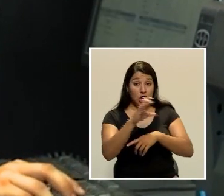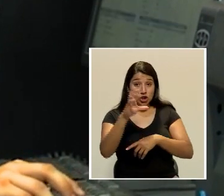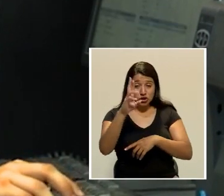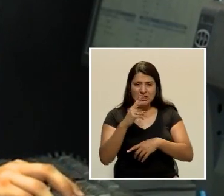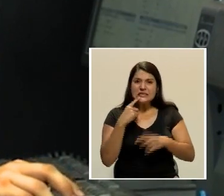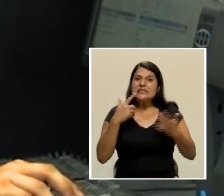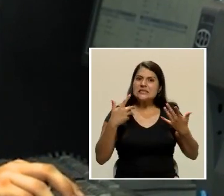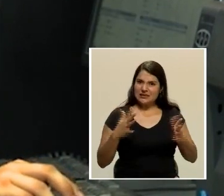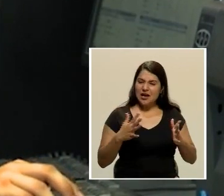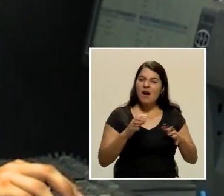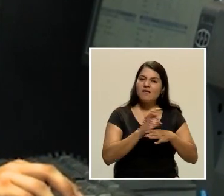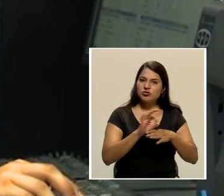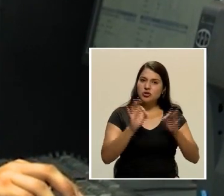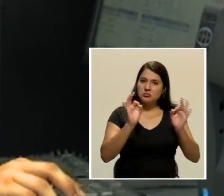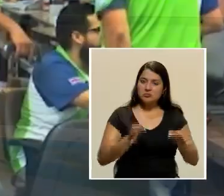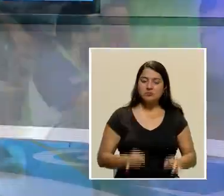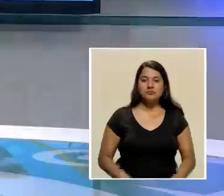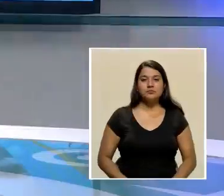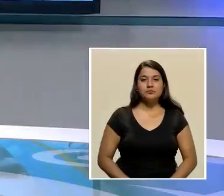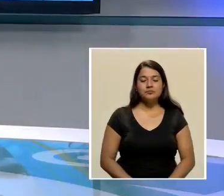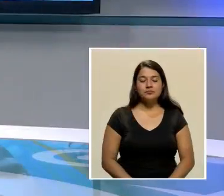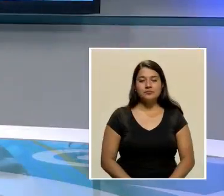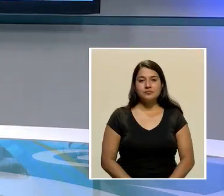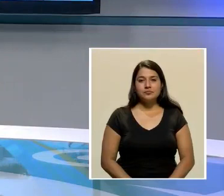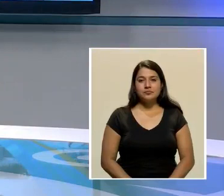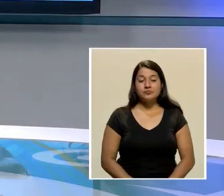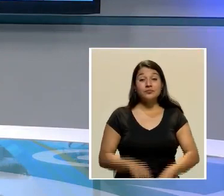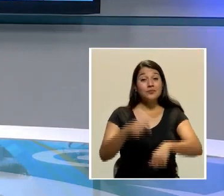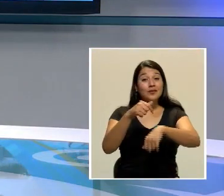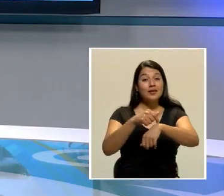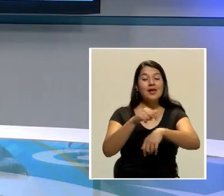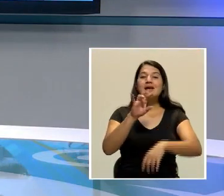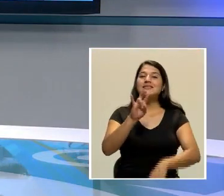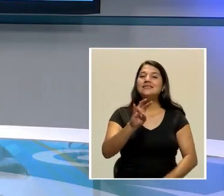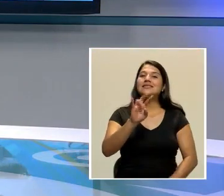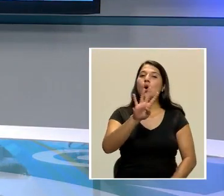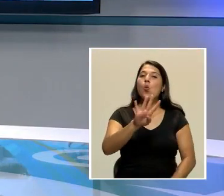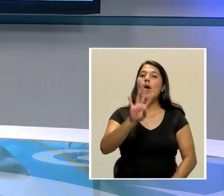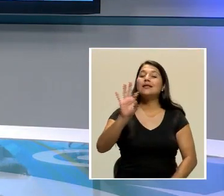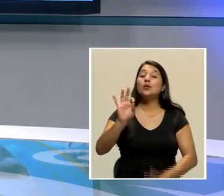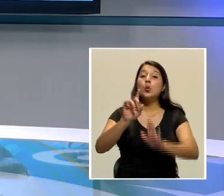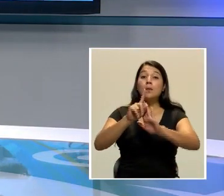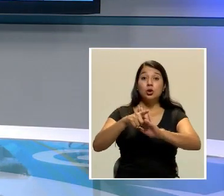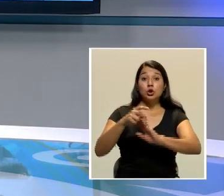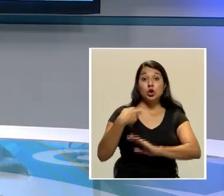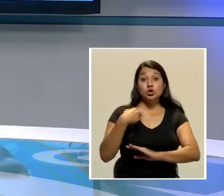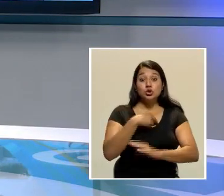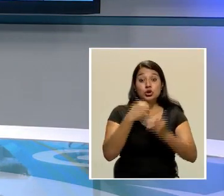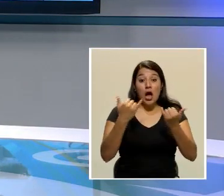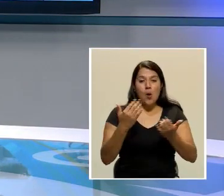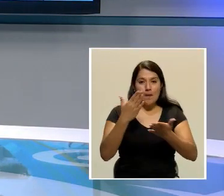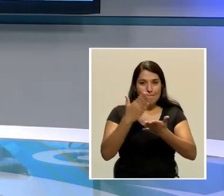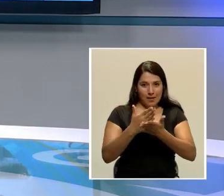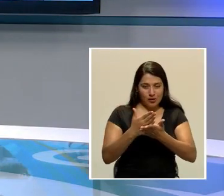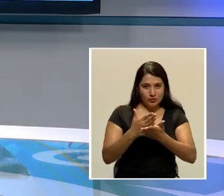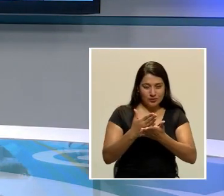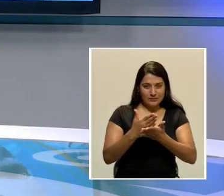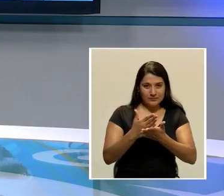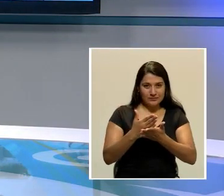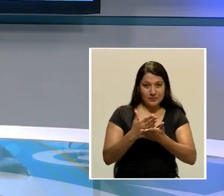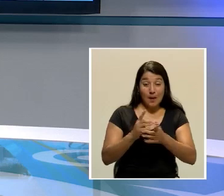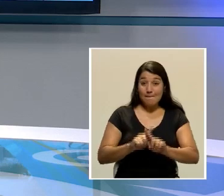sus paquetes una vez que ya hemos restablecido el servicio. Se esperaba que el servidor volviera a funcionar hasta el próximo sábado 8 de agosto.